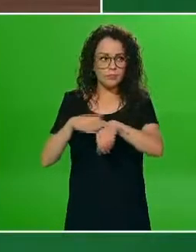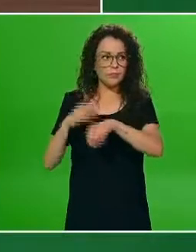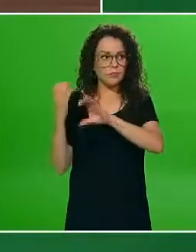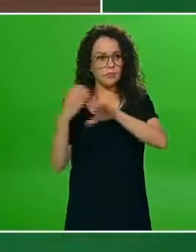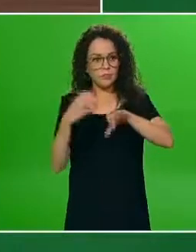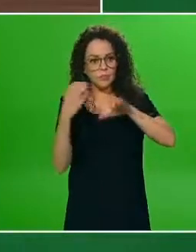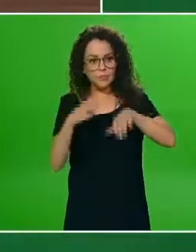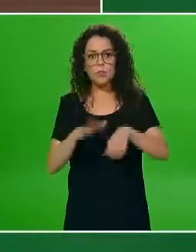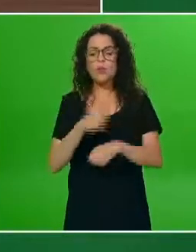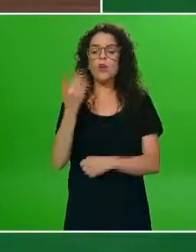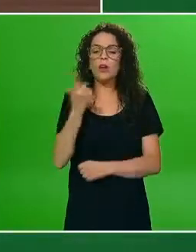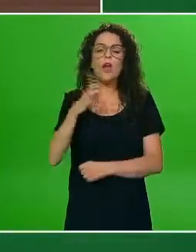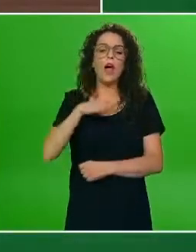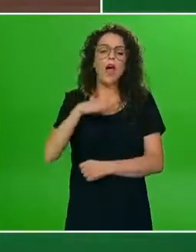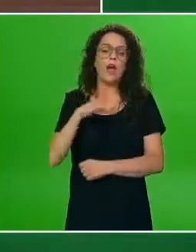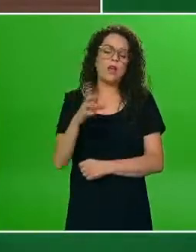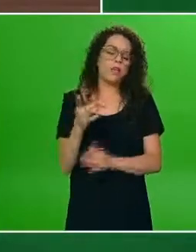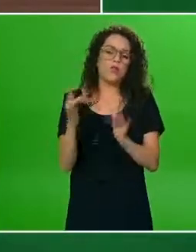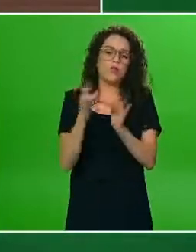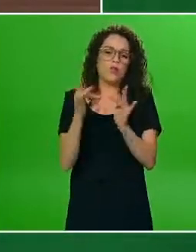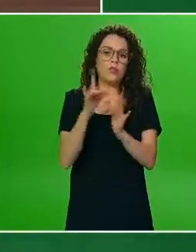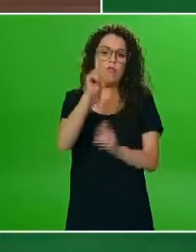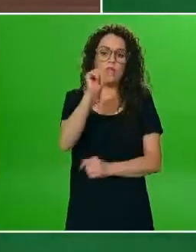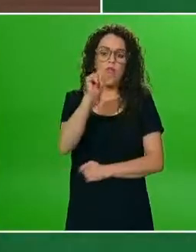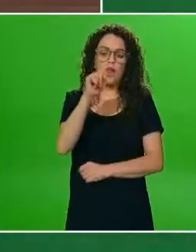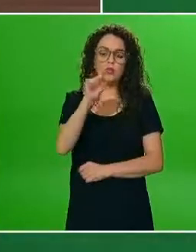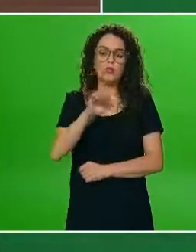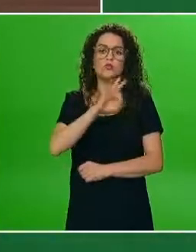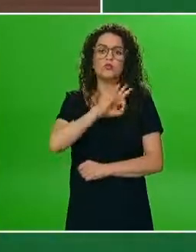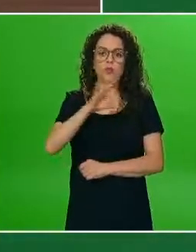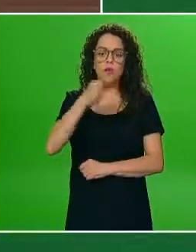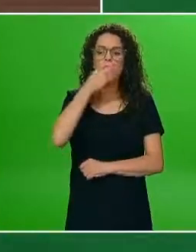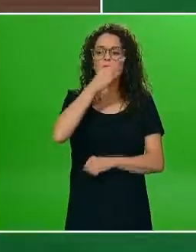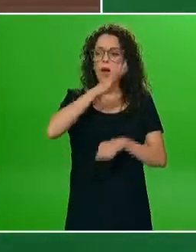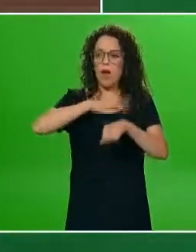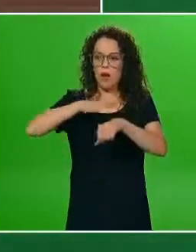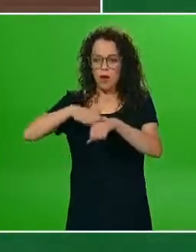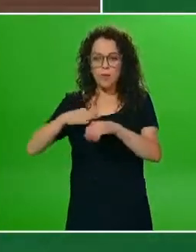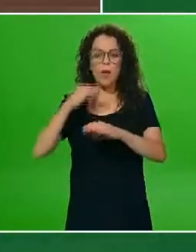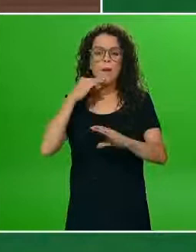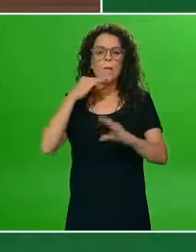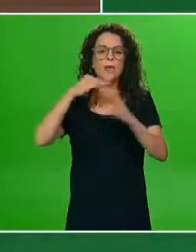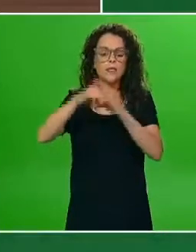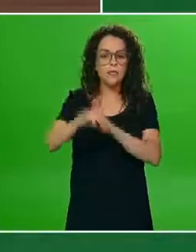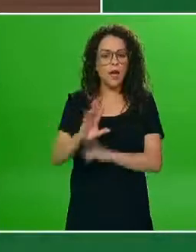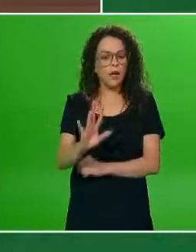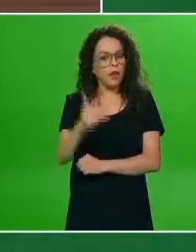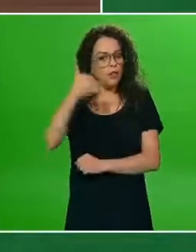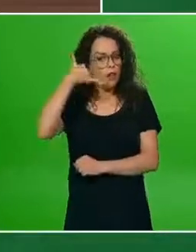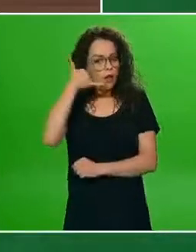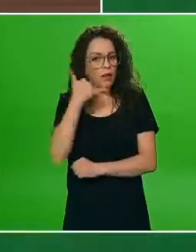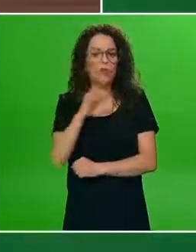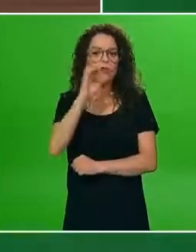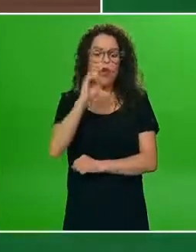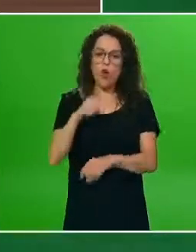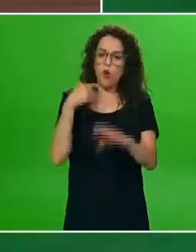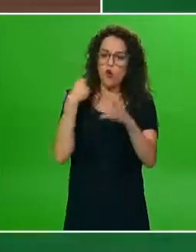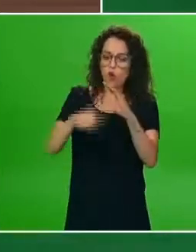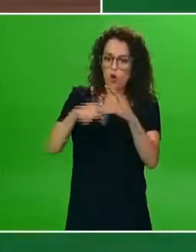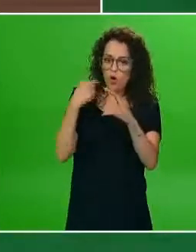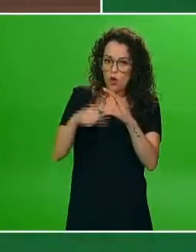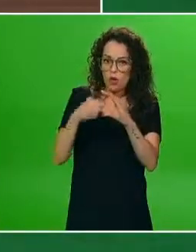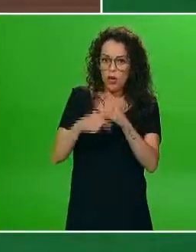recibiendo datos de contacto, se ha podido mandar estos mensajes a los teléfonos o mensajes a correos electrónicos o aún